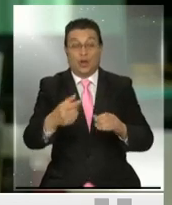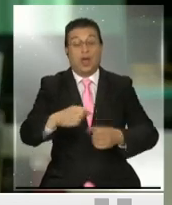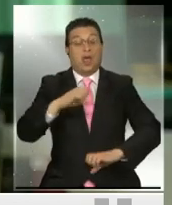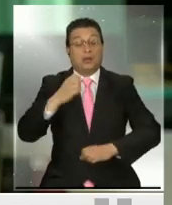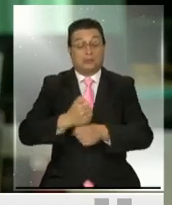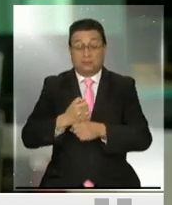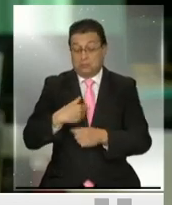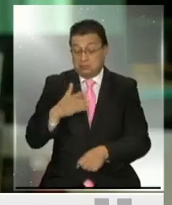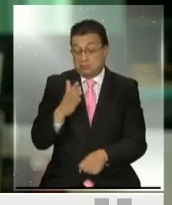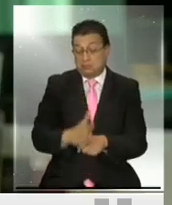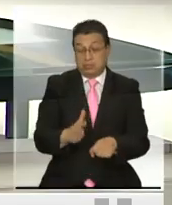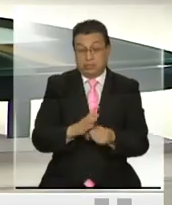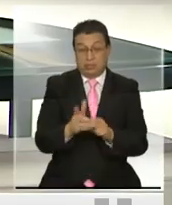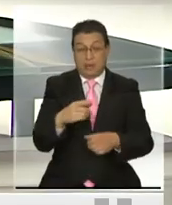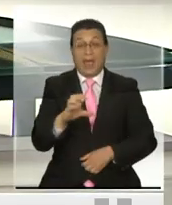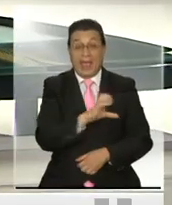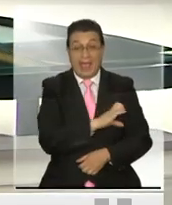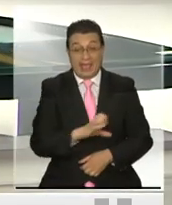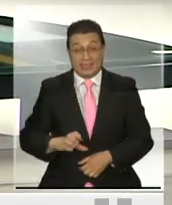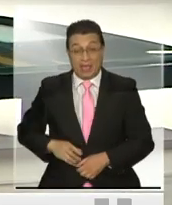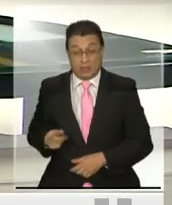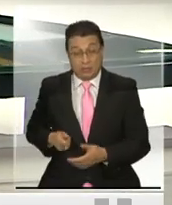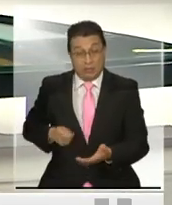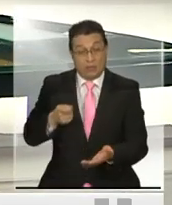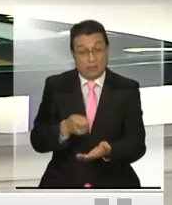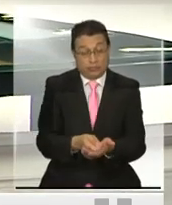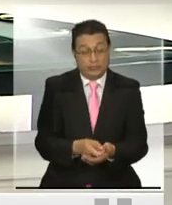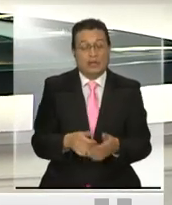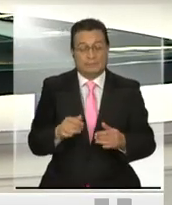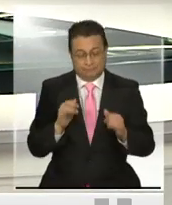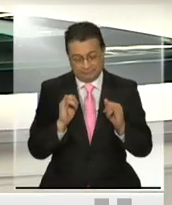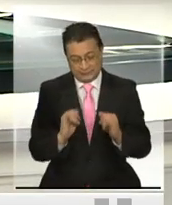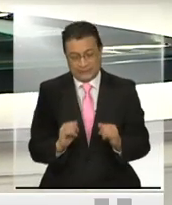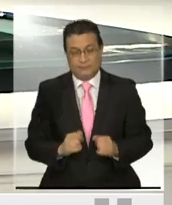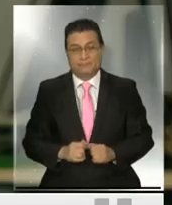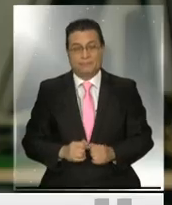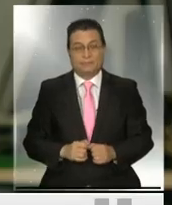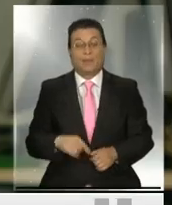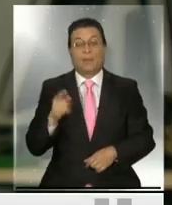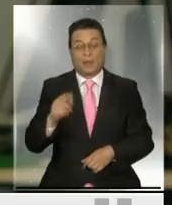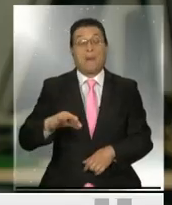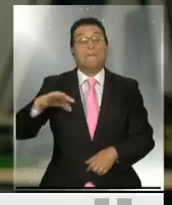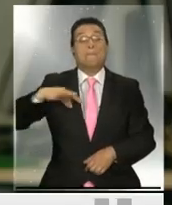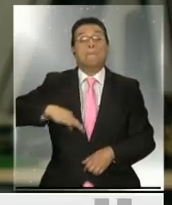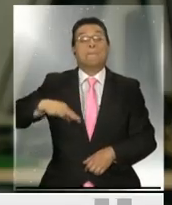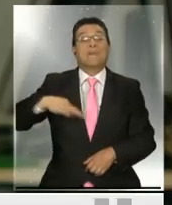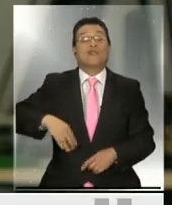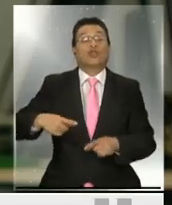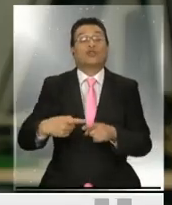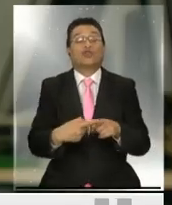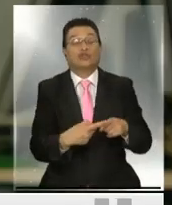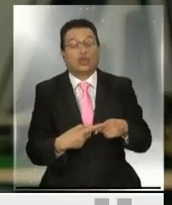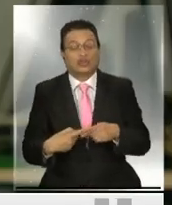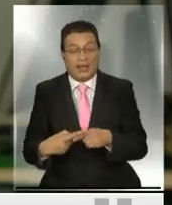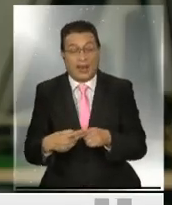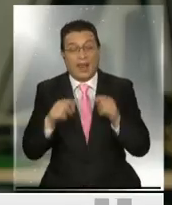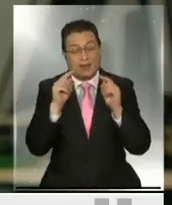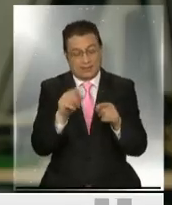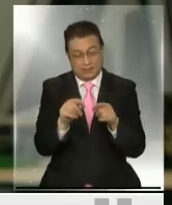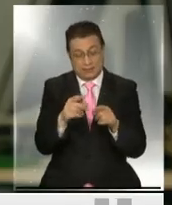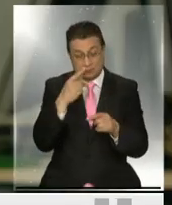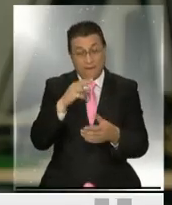empleo y cosas de esa sociedad el estado a la empleada también vamos al tema de previsión social es realidad que